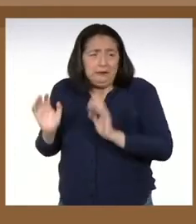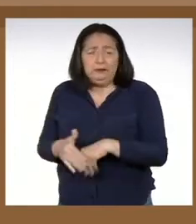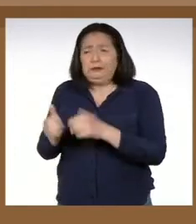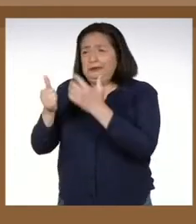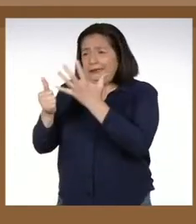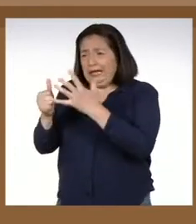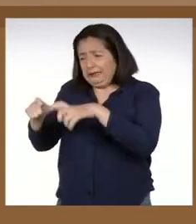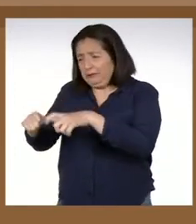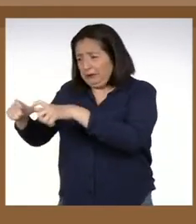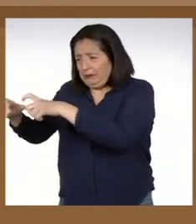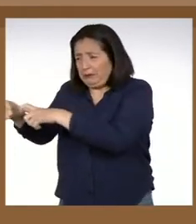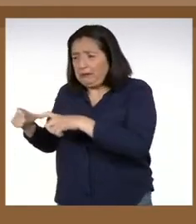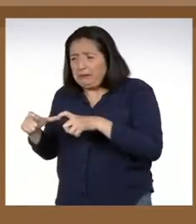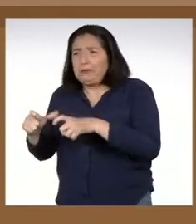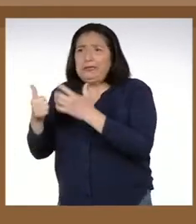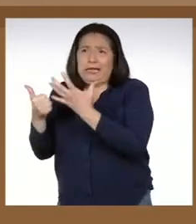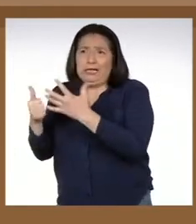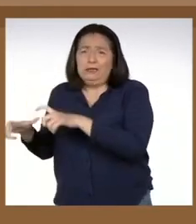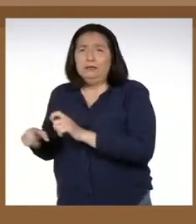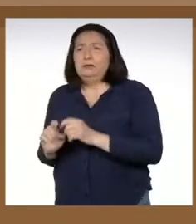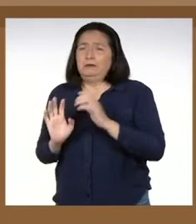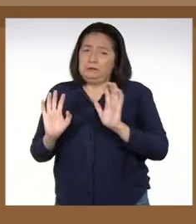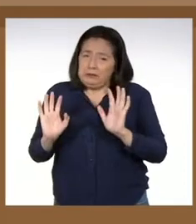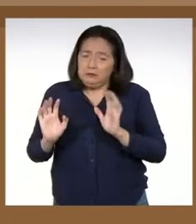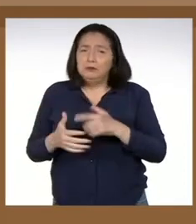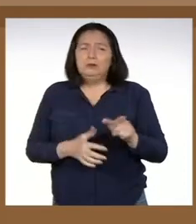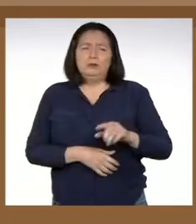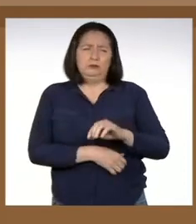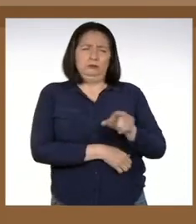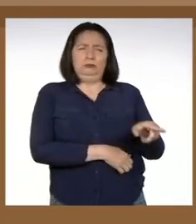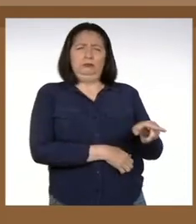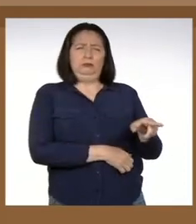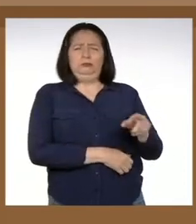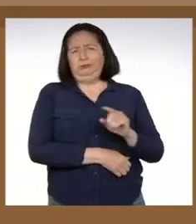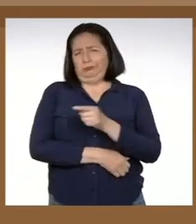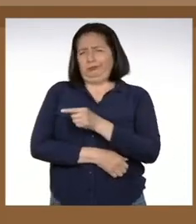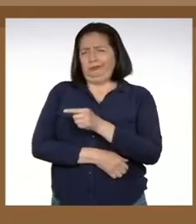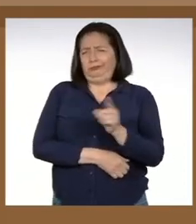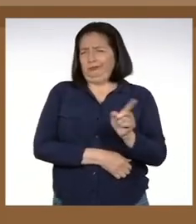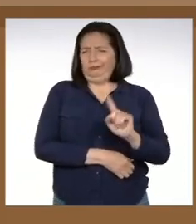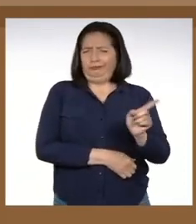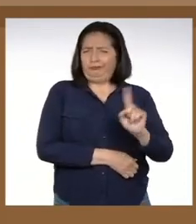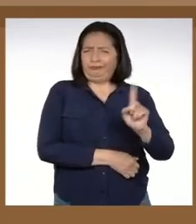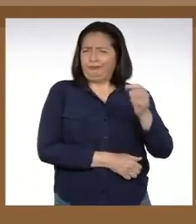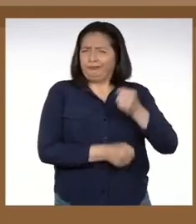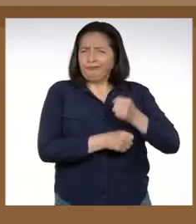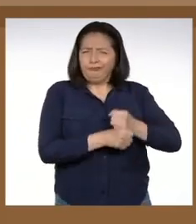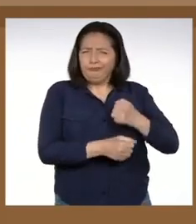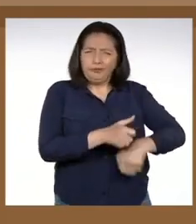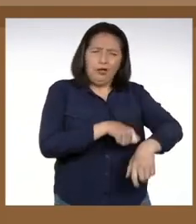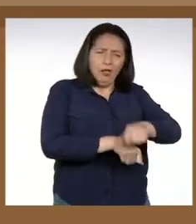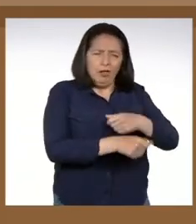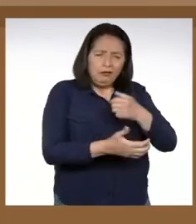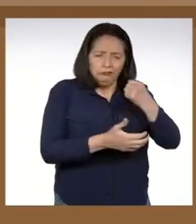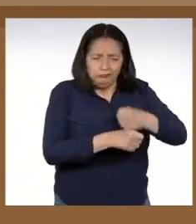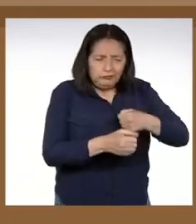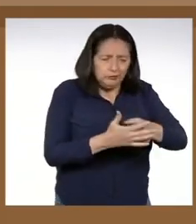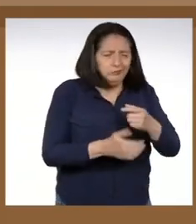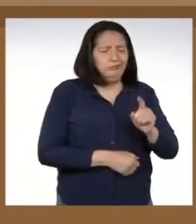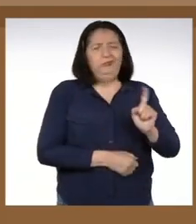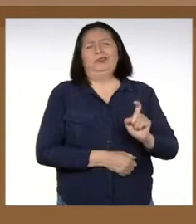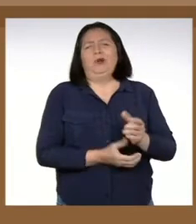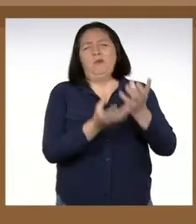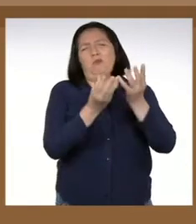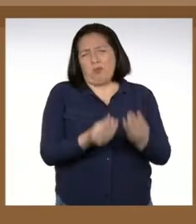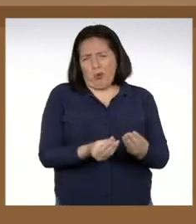en 6 paquetes. Sin embargo, Juliana piensa que Daniel no se ha esforzado lo suficiente y que ha